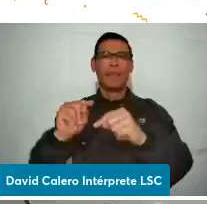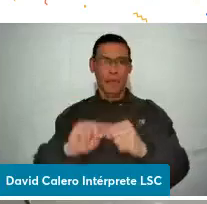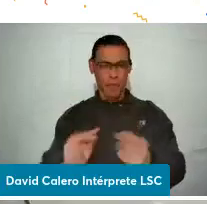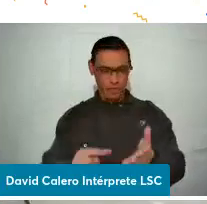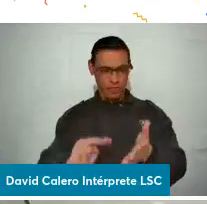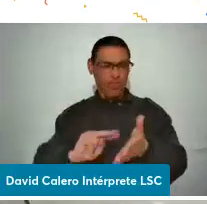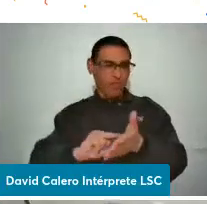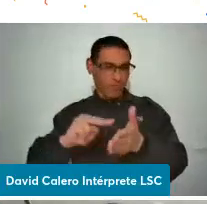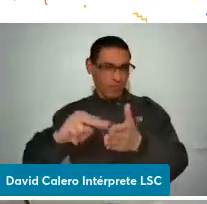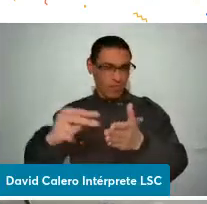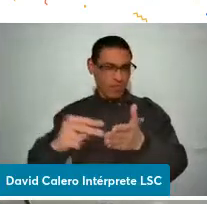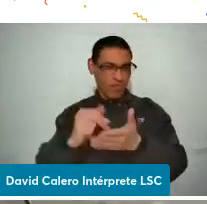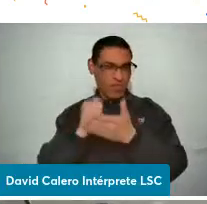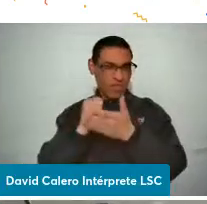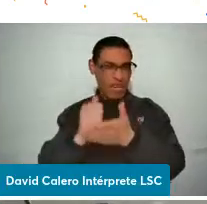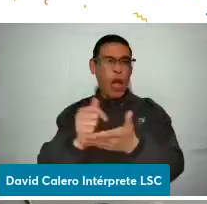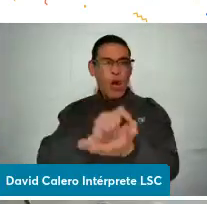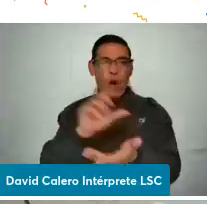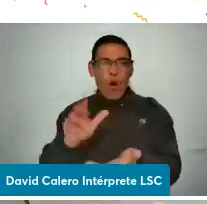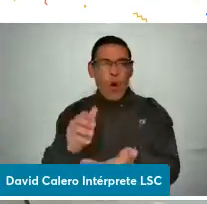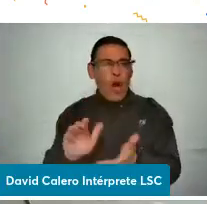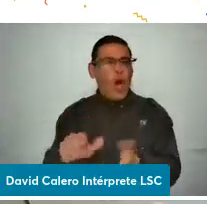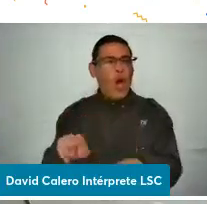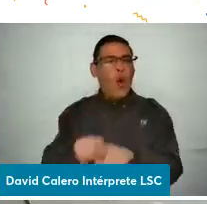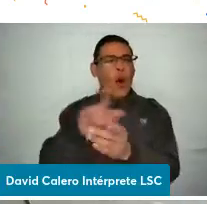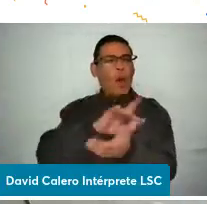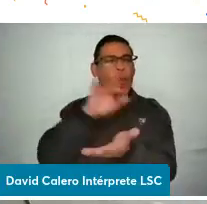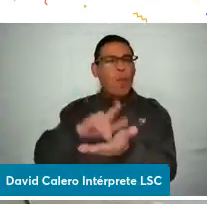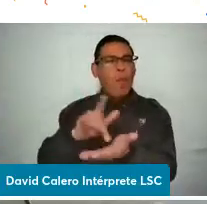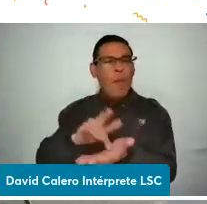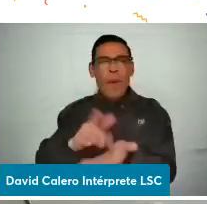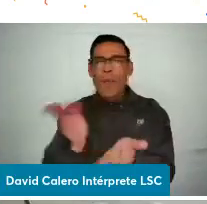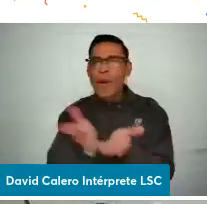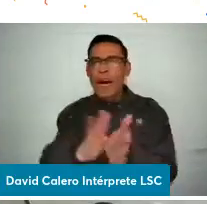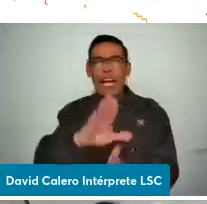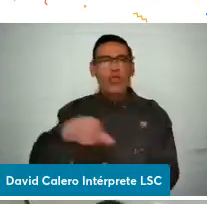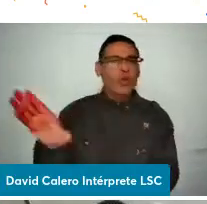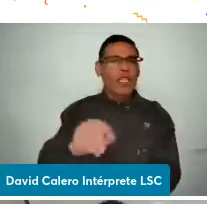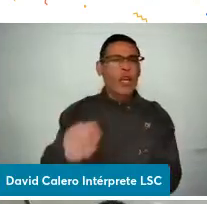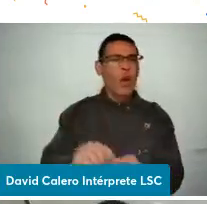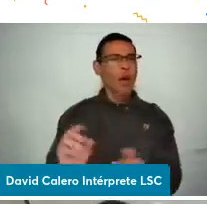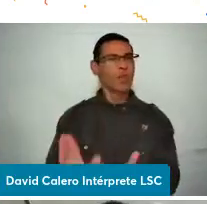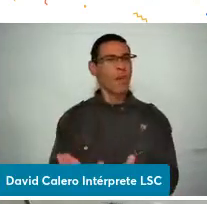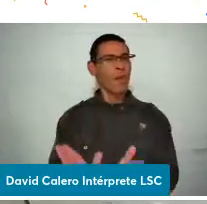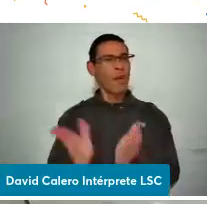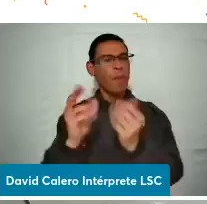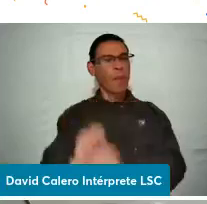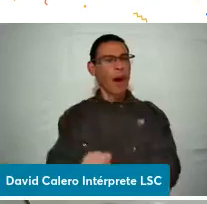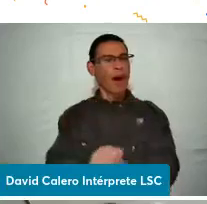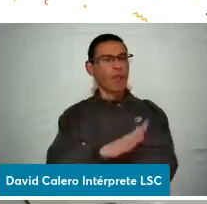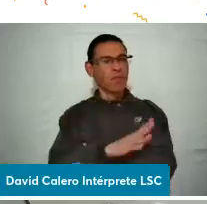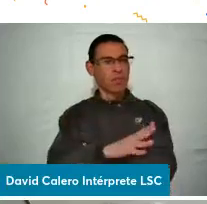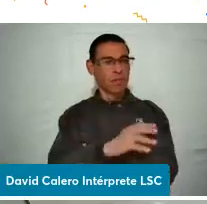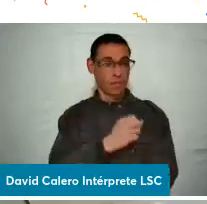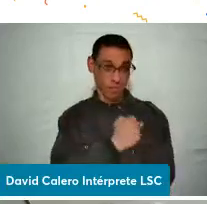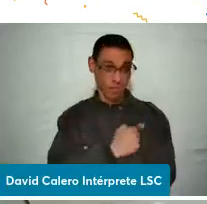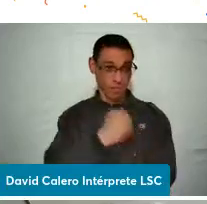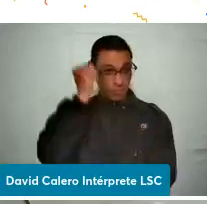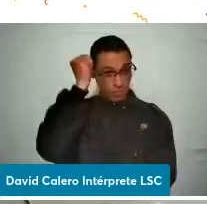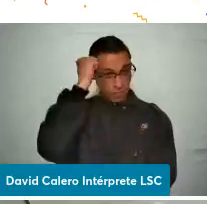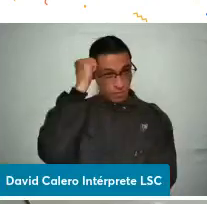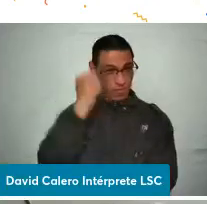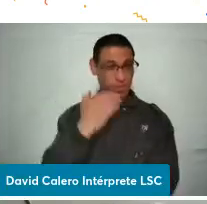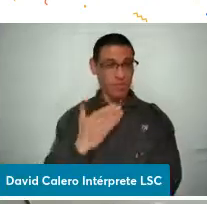promueve la participación y la motivación en todos los estudiantes? Bienvenida, profe Lacey. Buenas